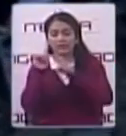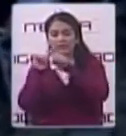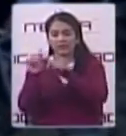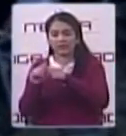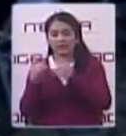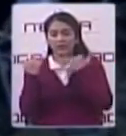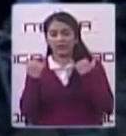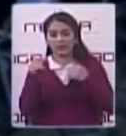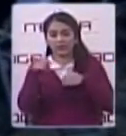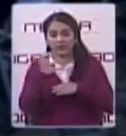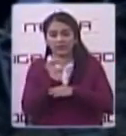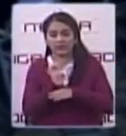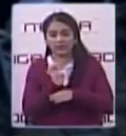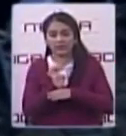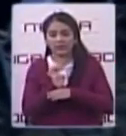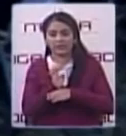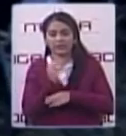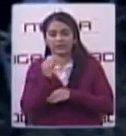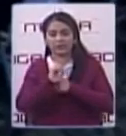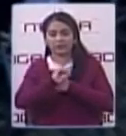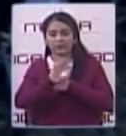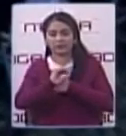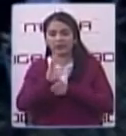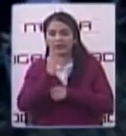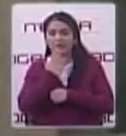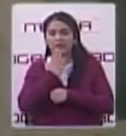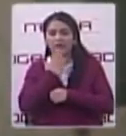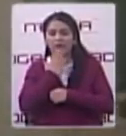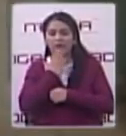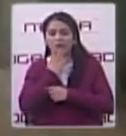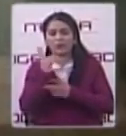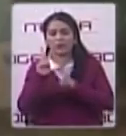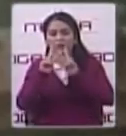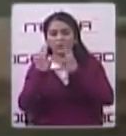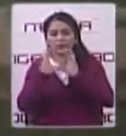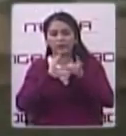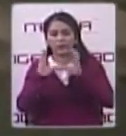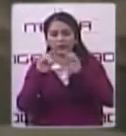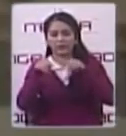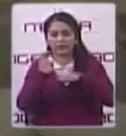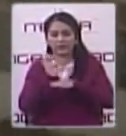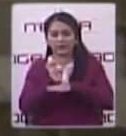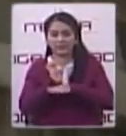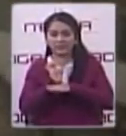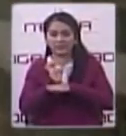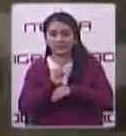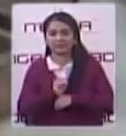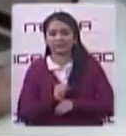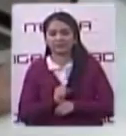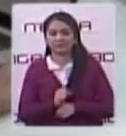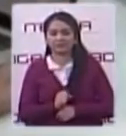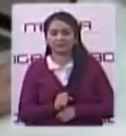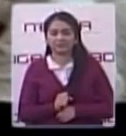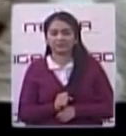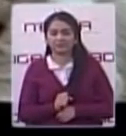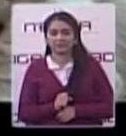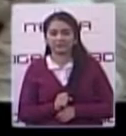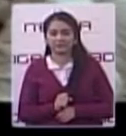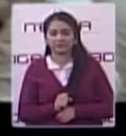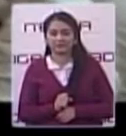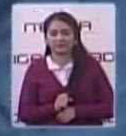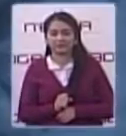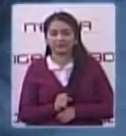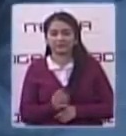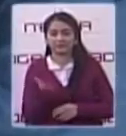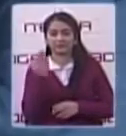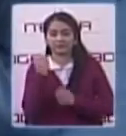participación mayoritaria de Maruri Publicidad, empresa líder de comunicaciones integral en Ecuador. Aunque la adquisición mayoritaria se da en el